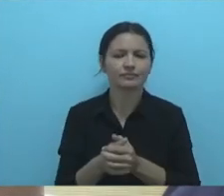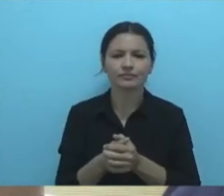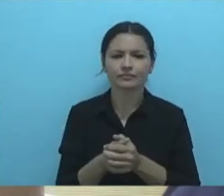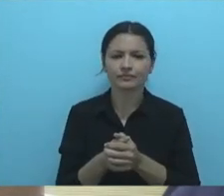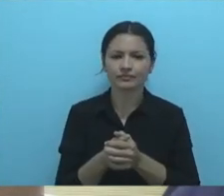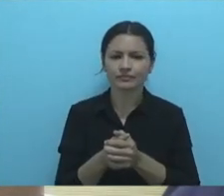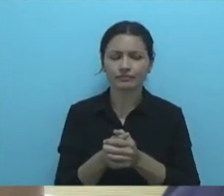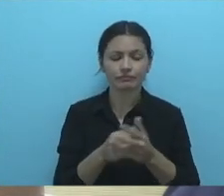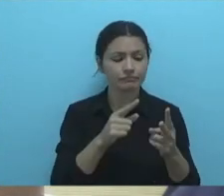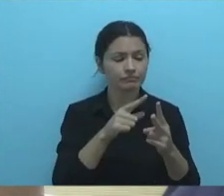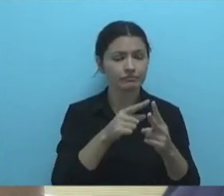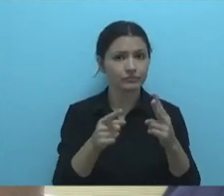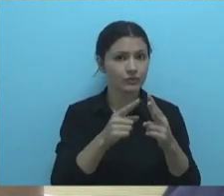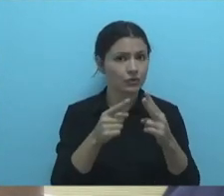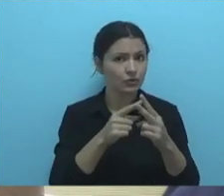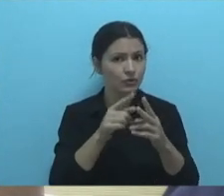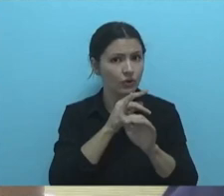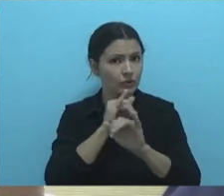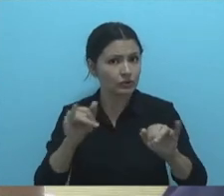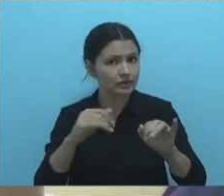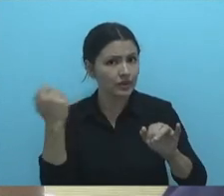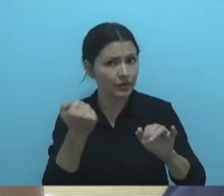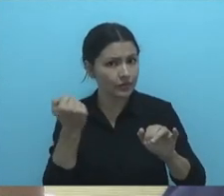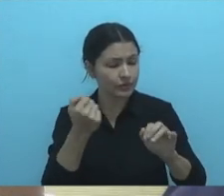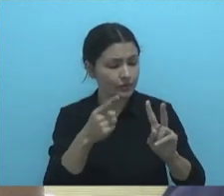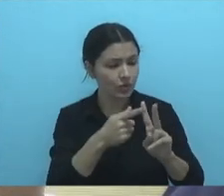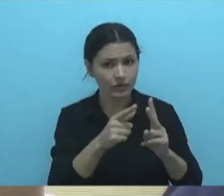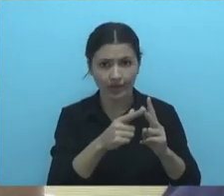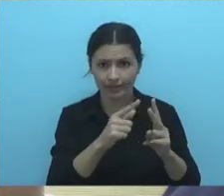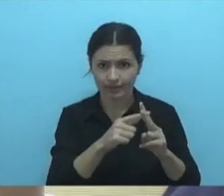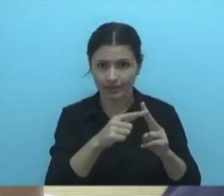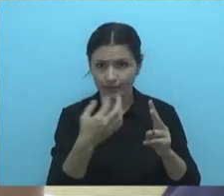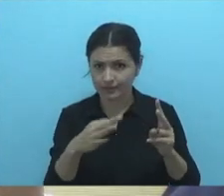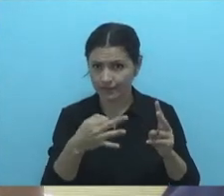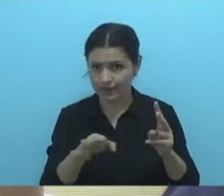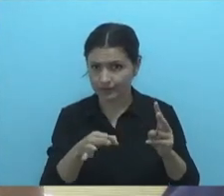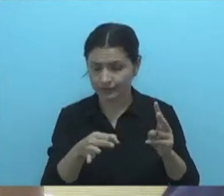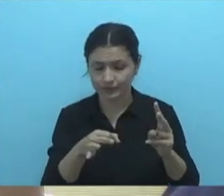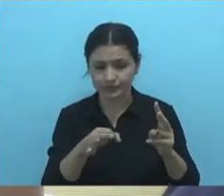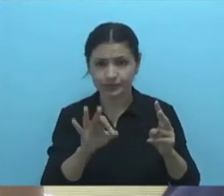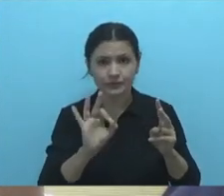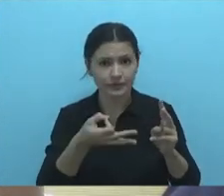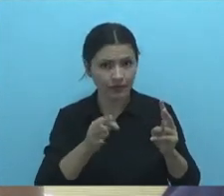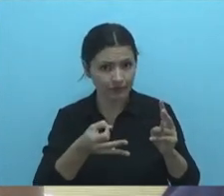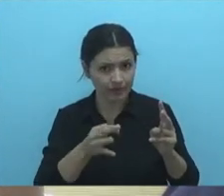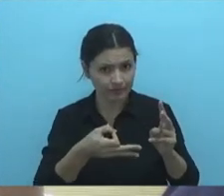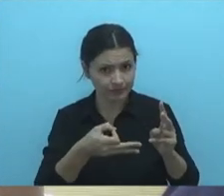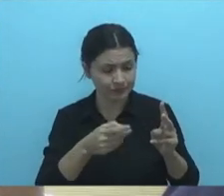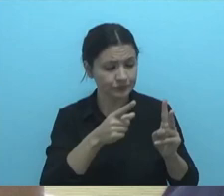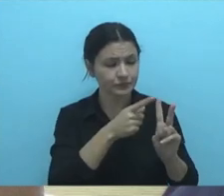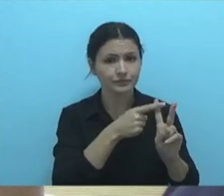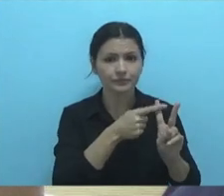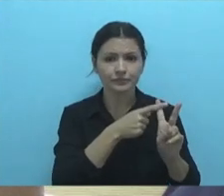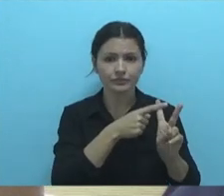hemos conocido dos noticias que son muy importantes señalar y discutir por un lado lo que dijo el